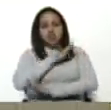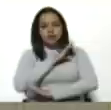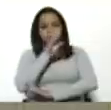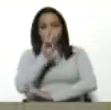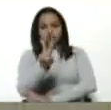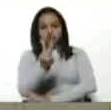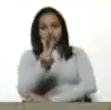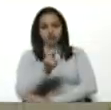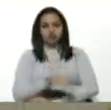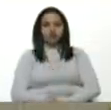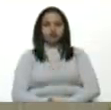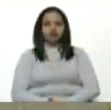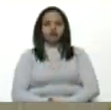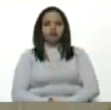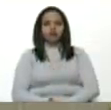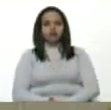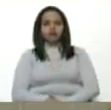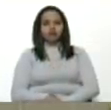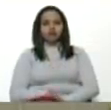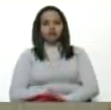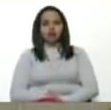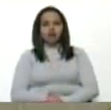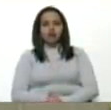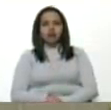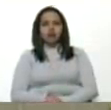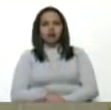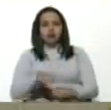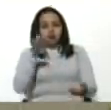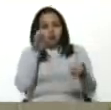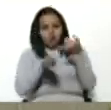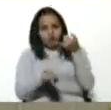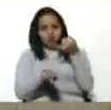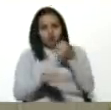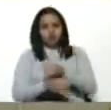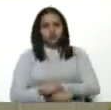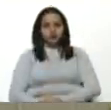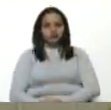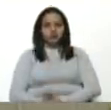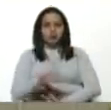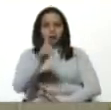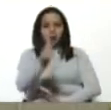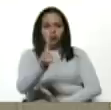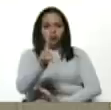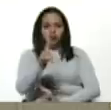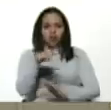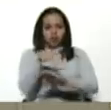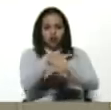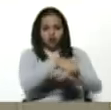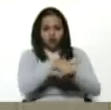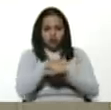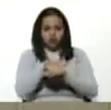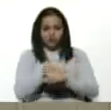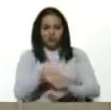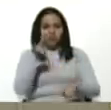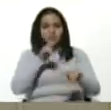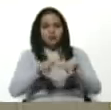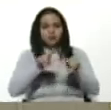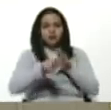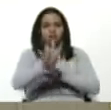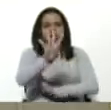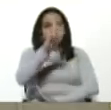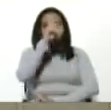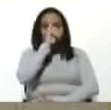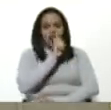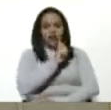casos en el Vigía. Finalmente, un caso en el estado de Trujillo, es un niño de